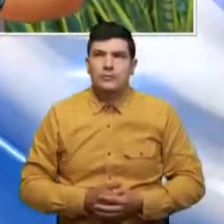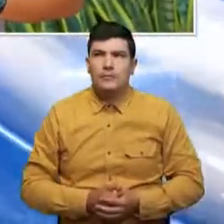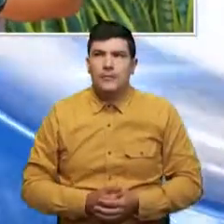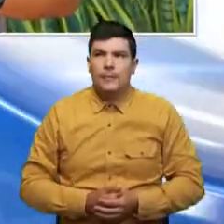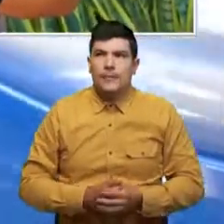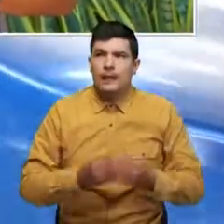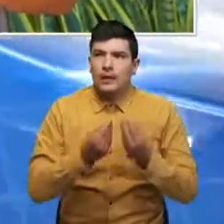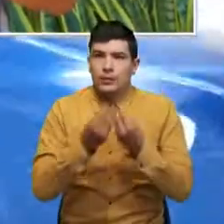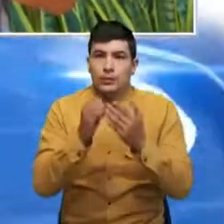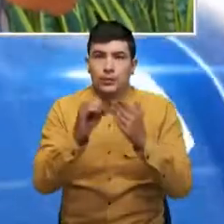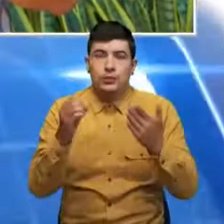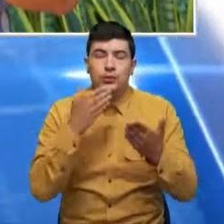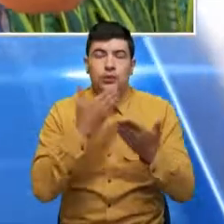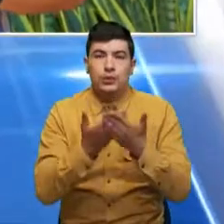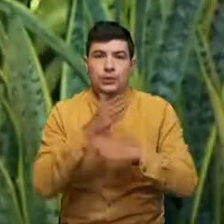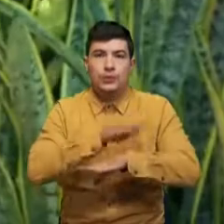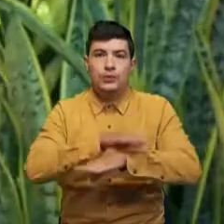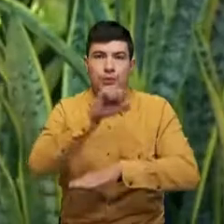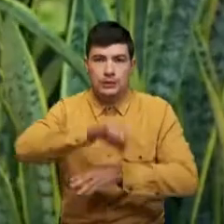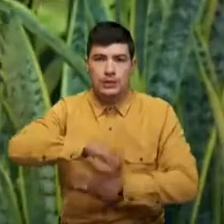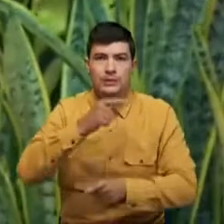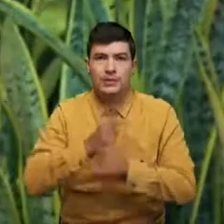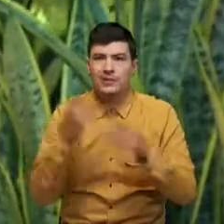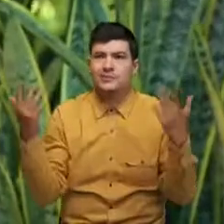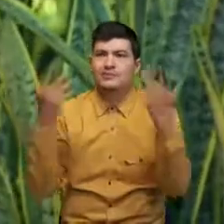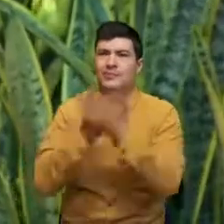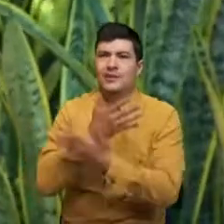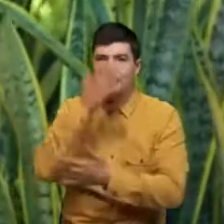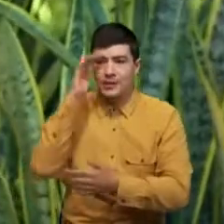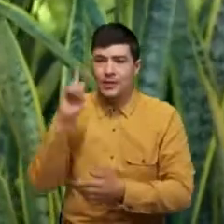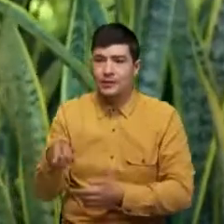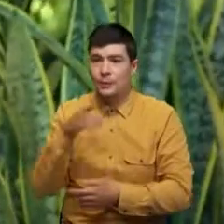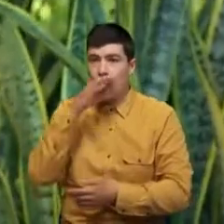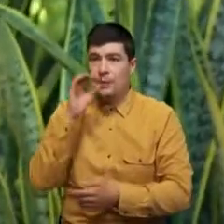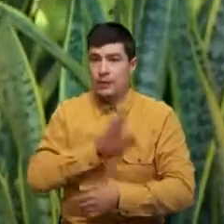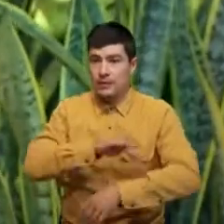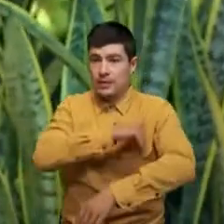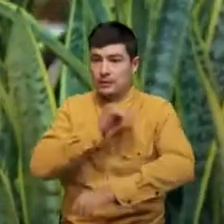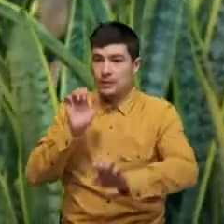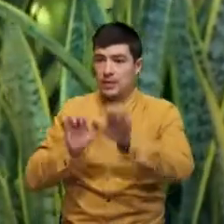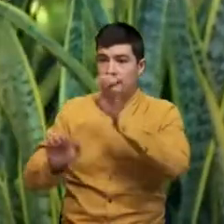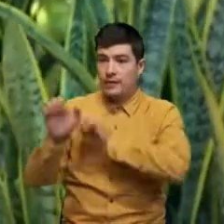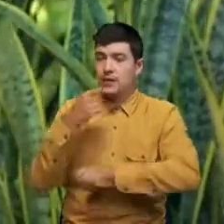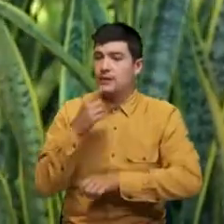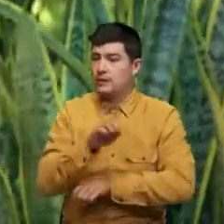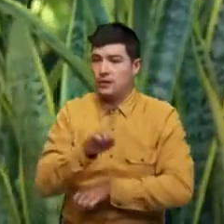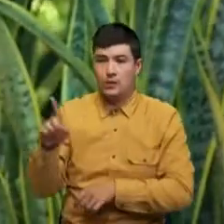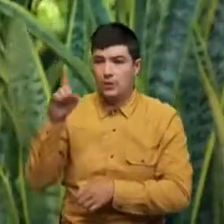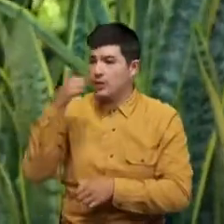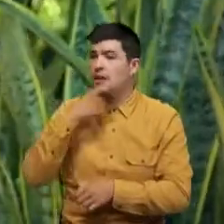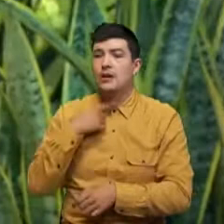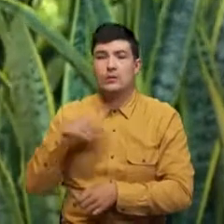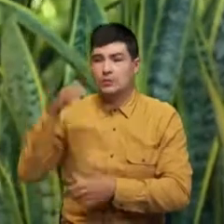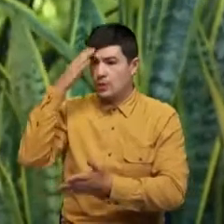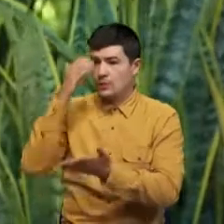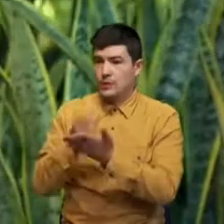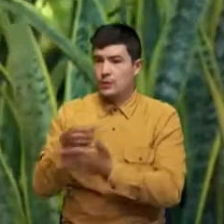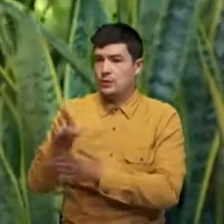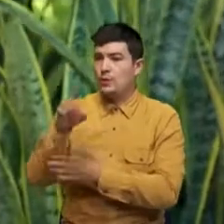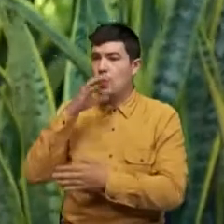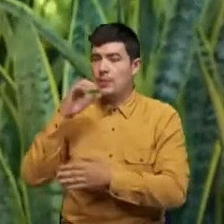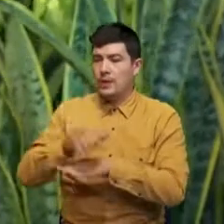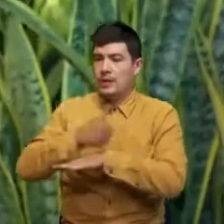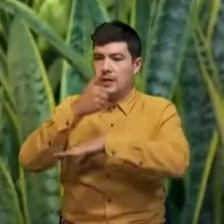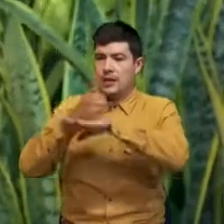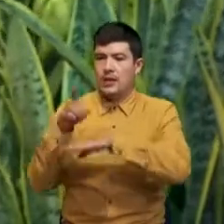compañero qué tal buenas tardes pues precisamente la polémica se da ahora porque el ministro defensa guillermo botero no le gustaron las declaraciones del general diego